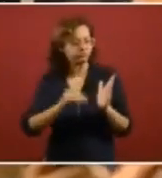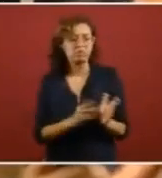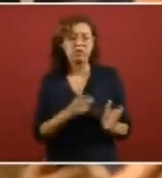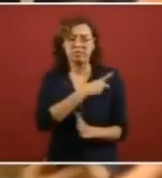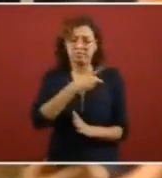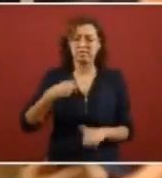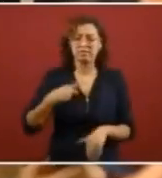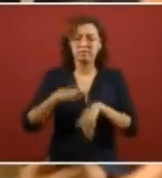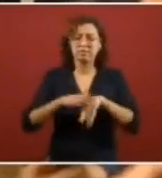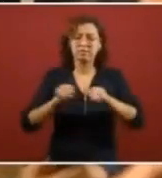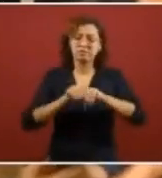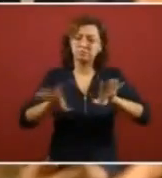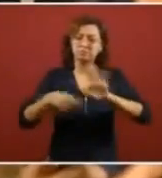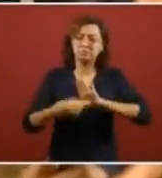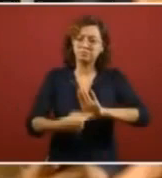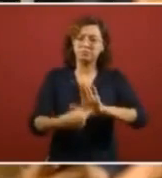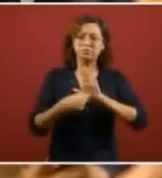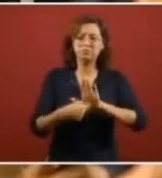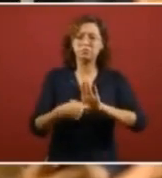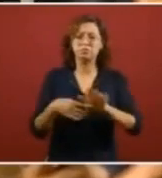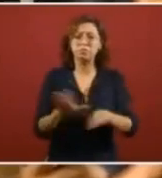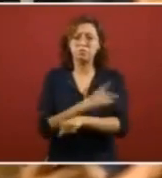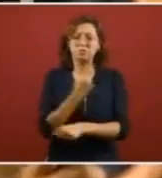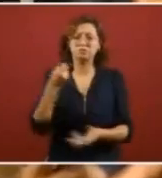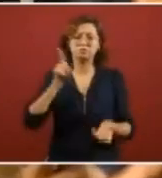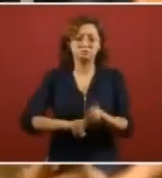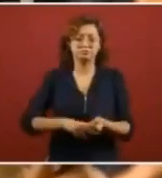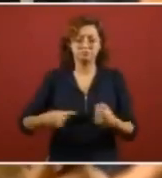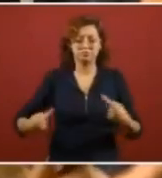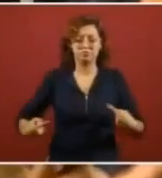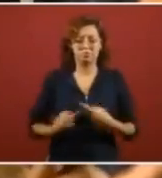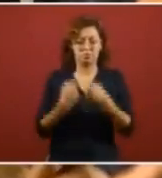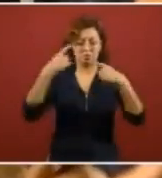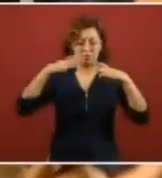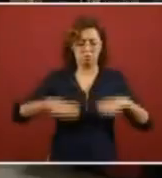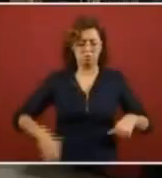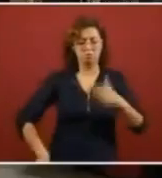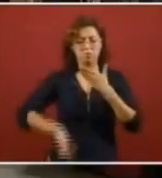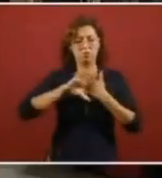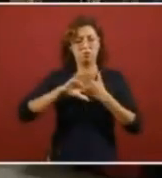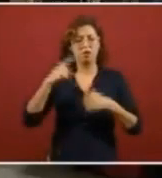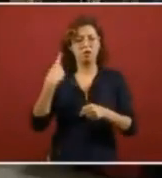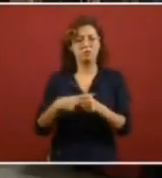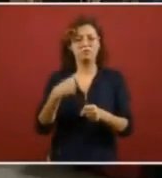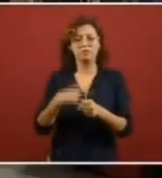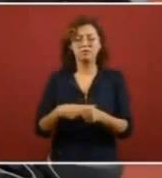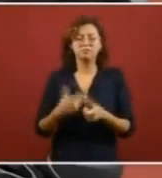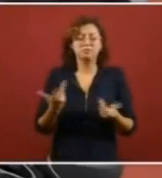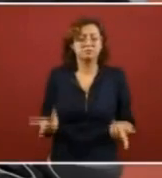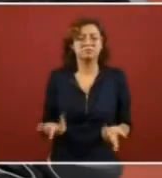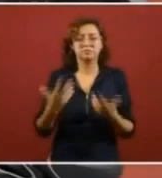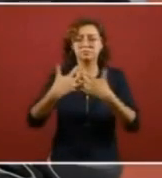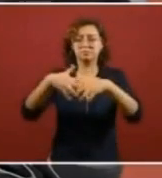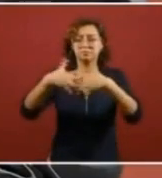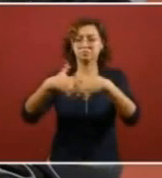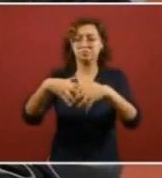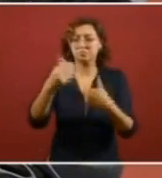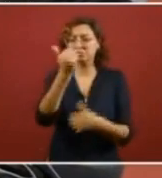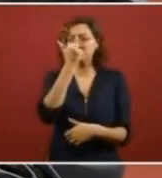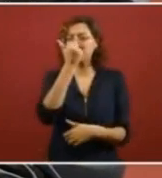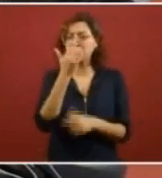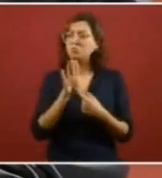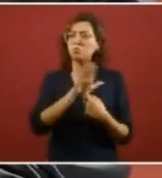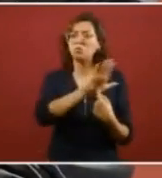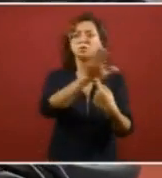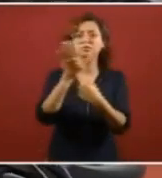finalmente acaban siendo un factor de enfermedades para los mexicanos y la industria alimentaria pues no lo hace por su propia